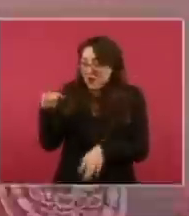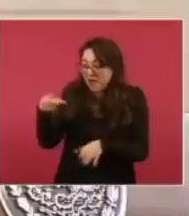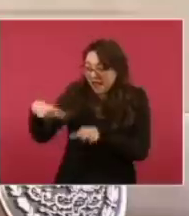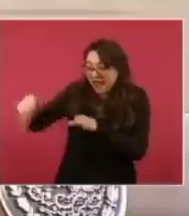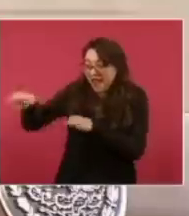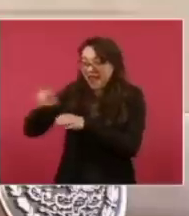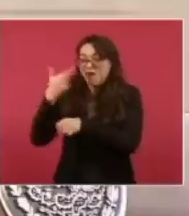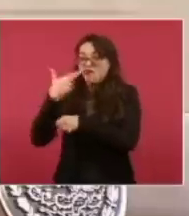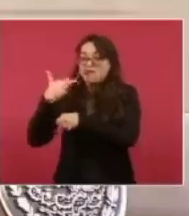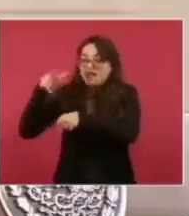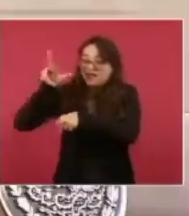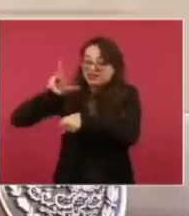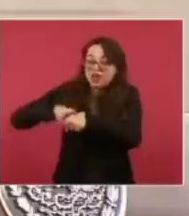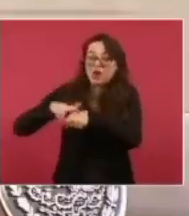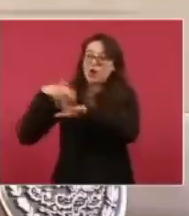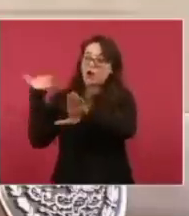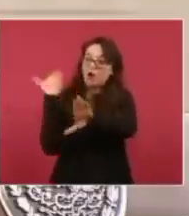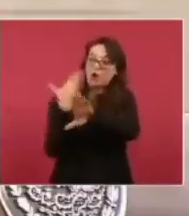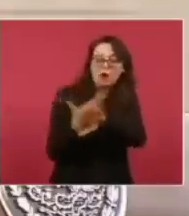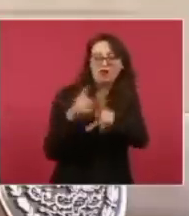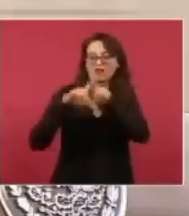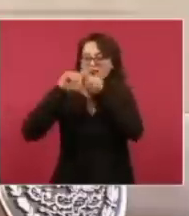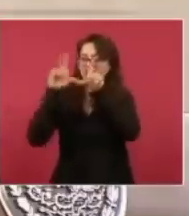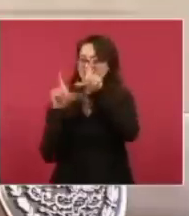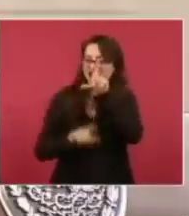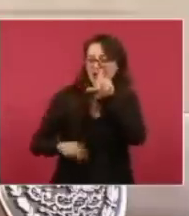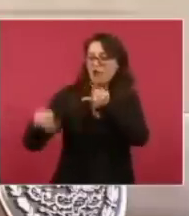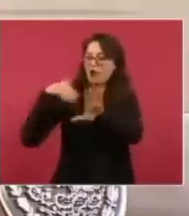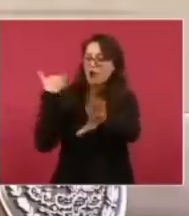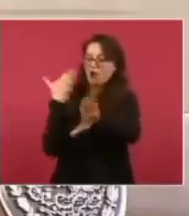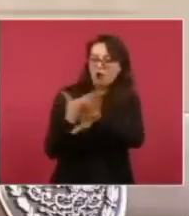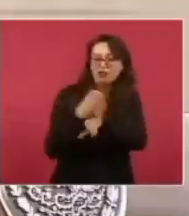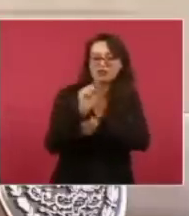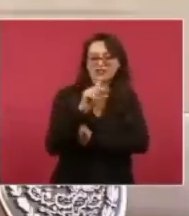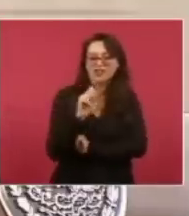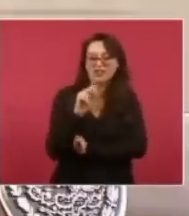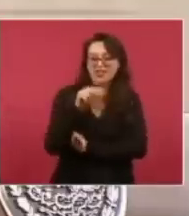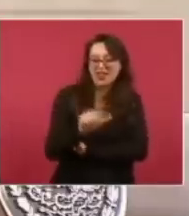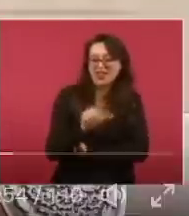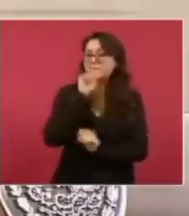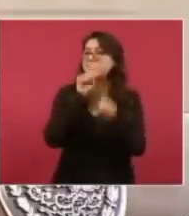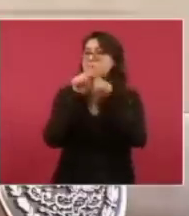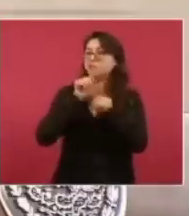a la Secretaría de la Defensa en México, pero también en otros países.